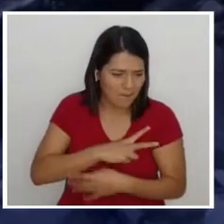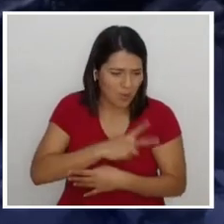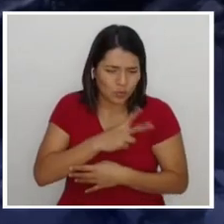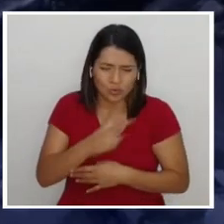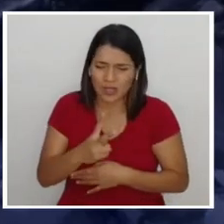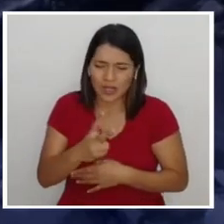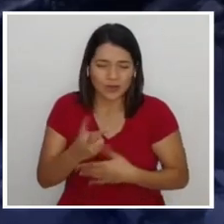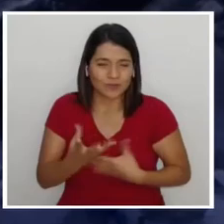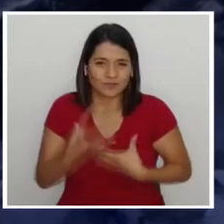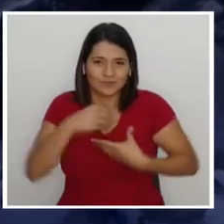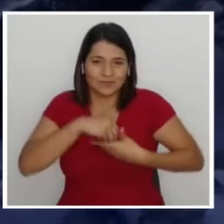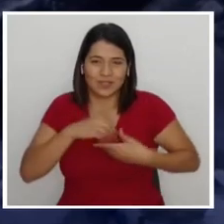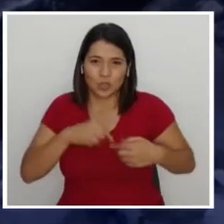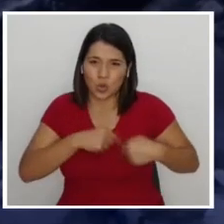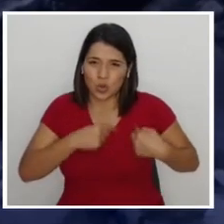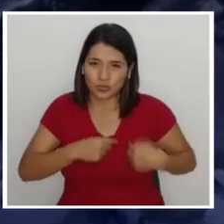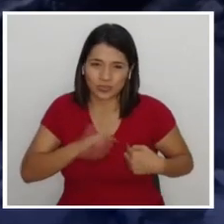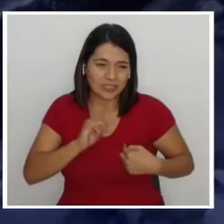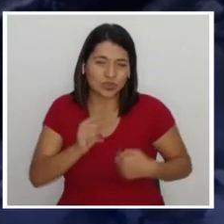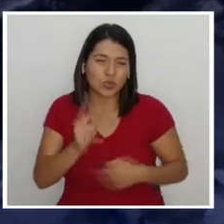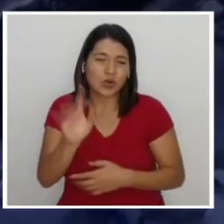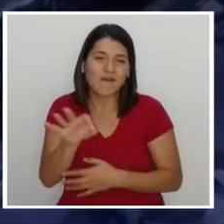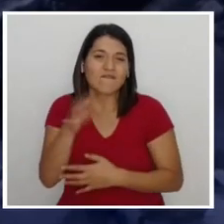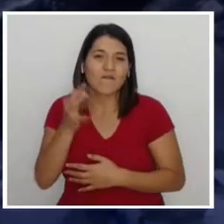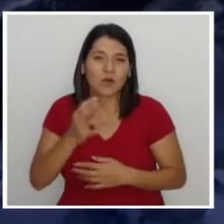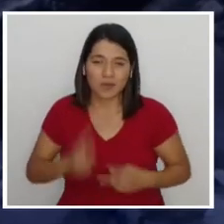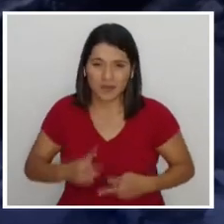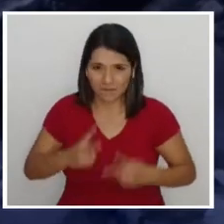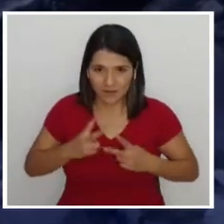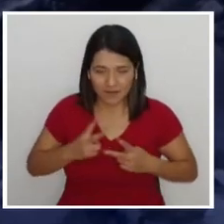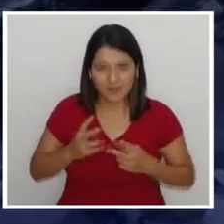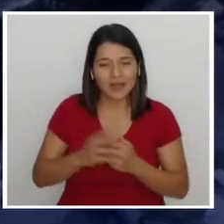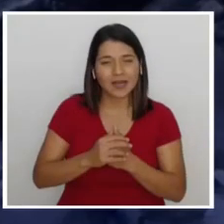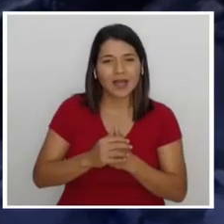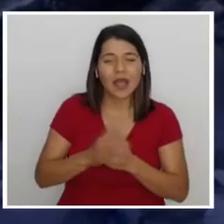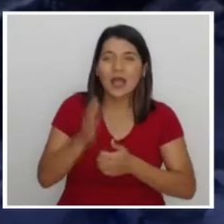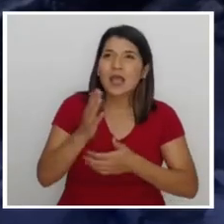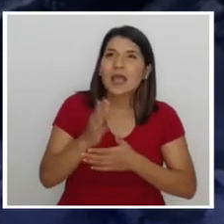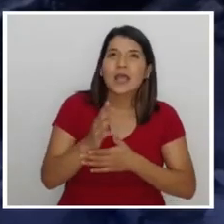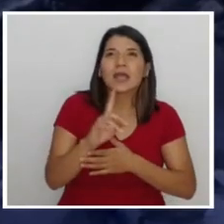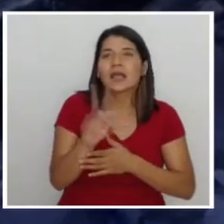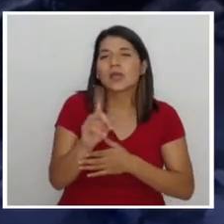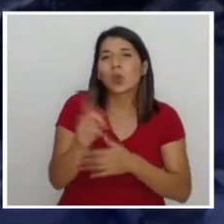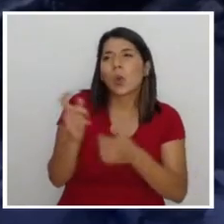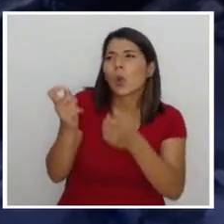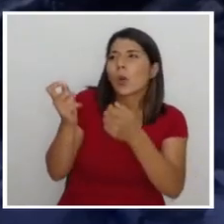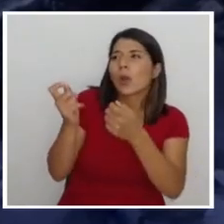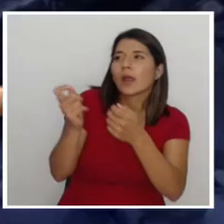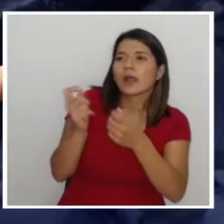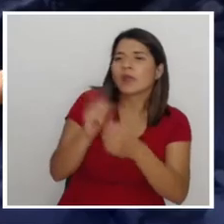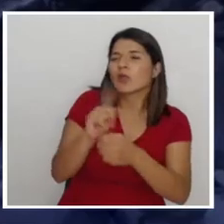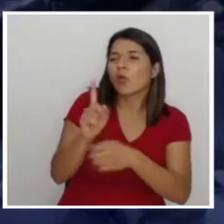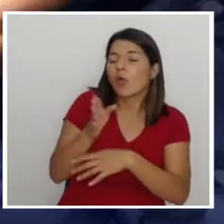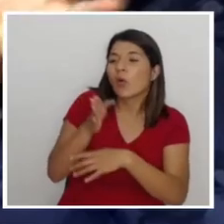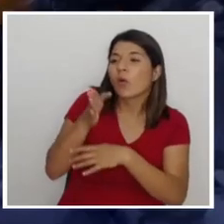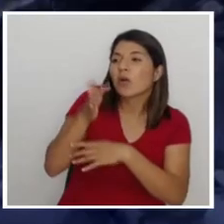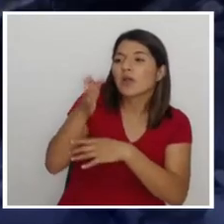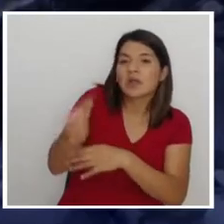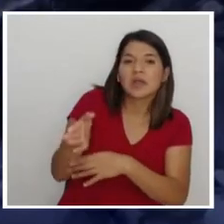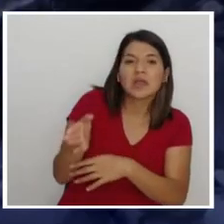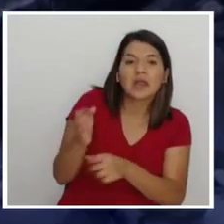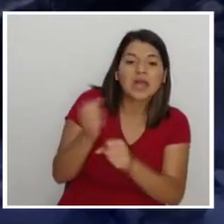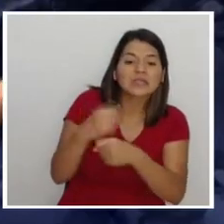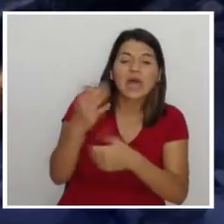entrevista, es un estilo de vida, algo que te ha enseñado que en vez de andar haciendo pues algún acto incorrecto por